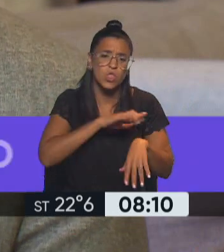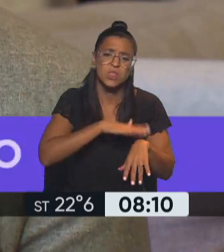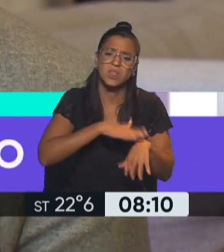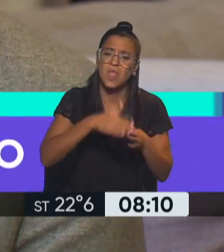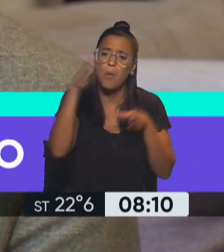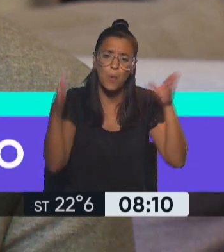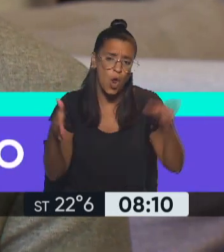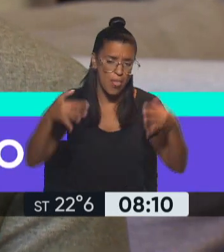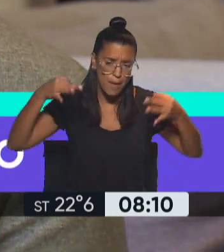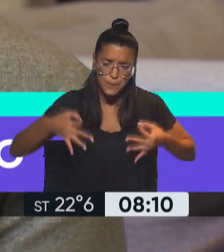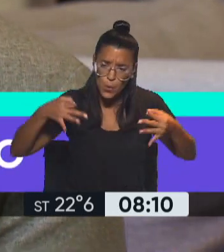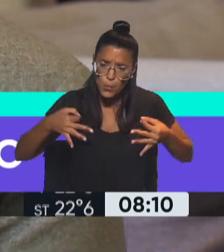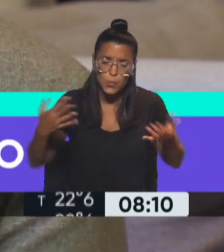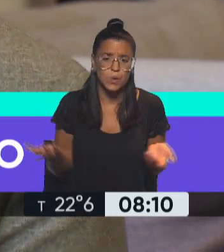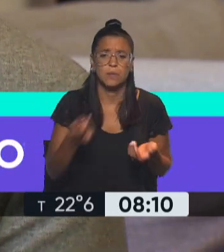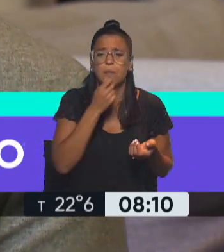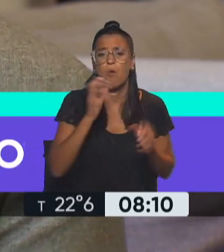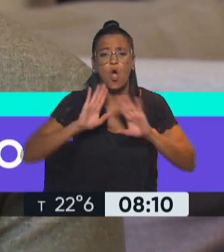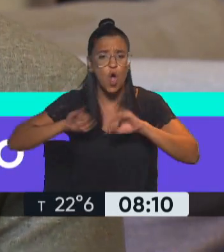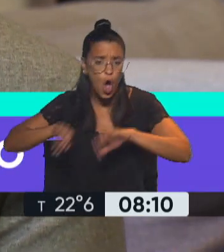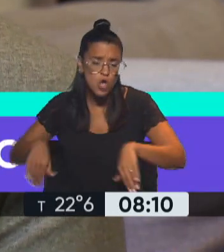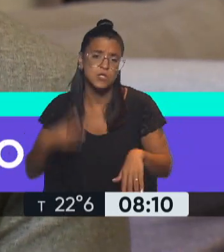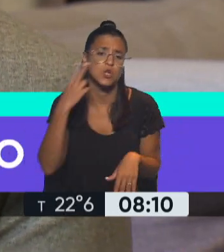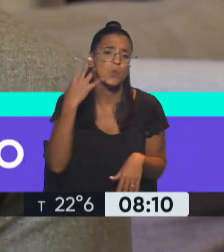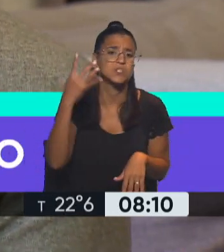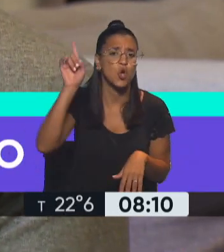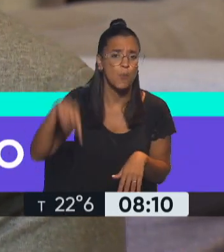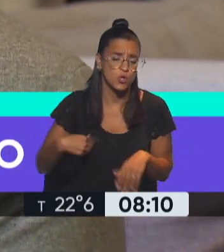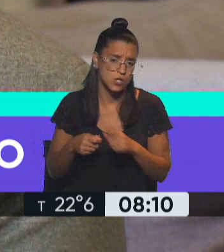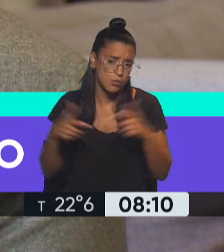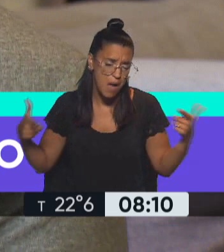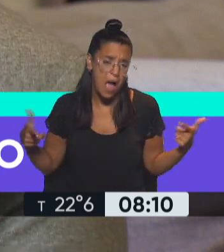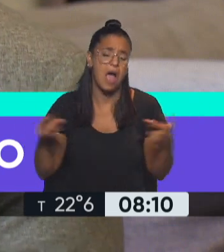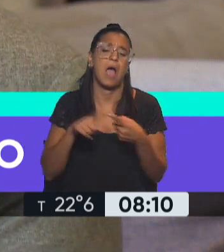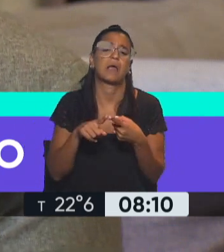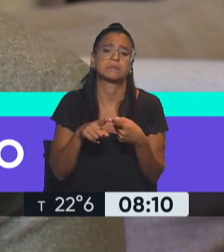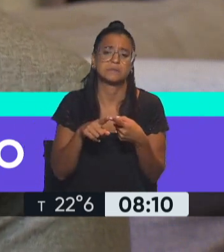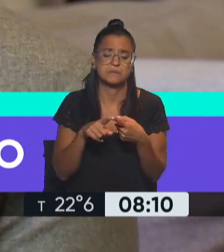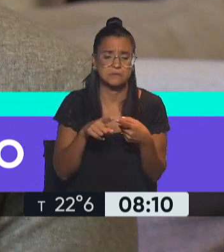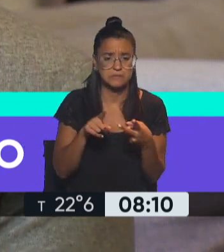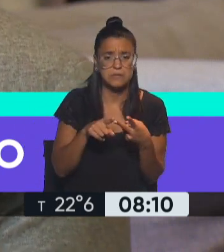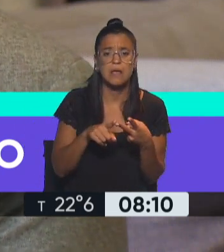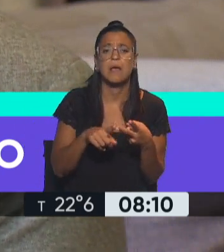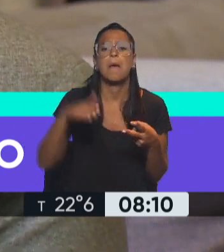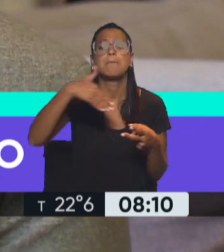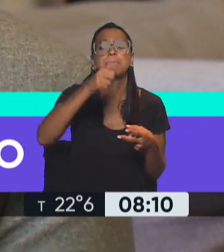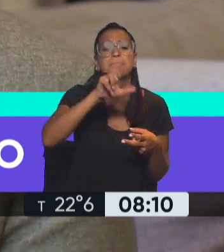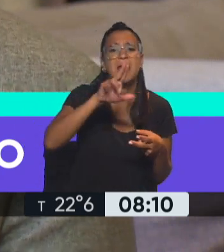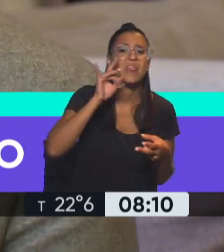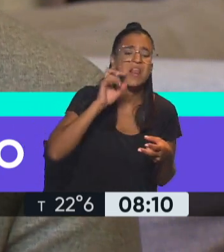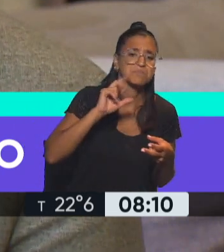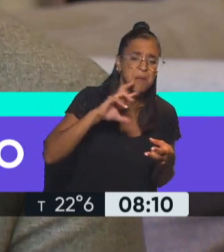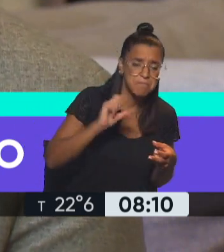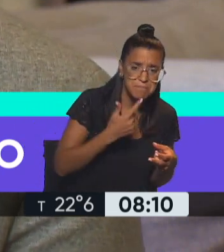muy buena como pueden ser la costa que supere el 95 por ciento de ocupación en varios destinos como mar de las pampas pinamar